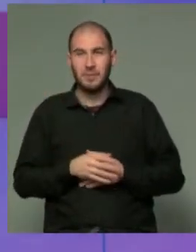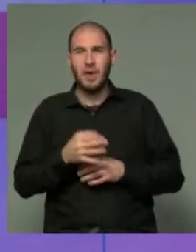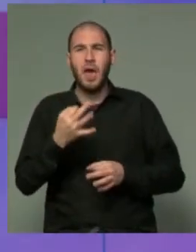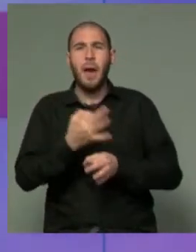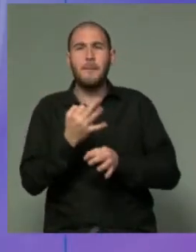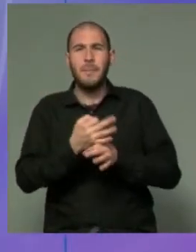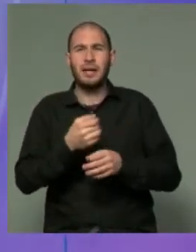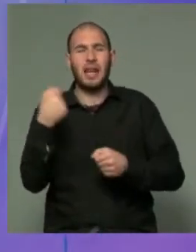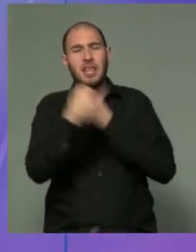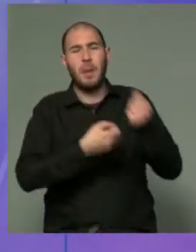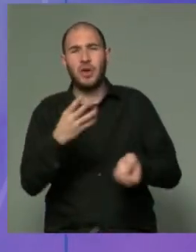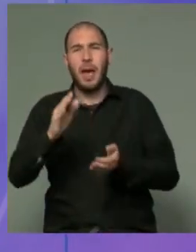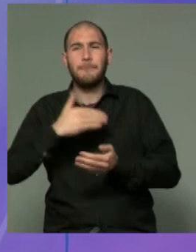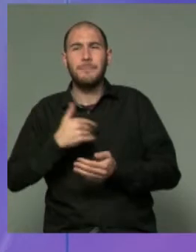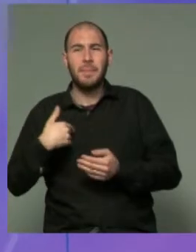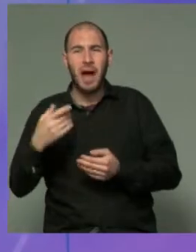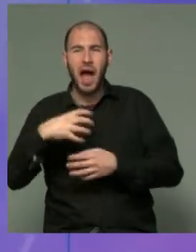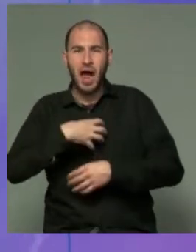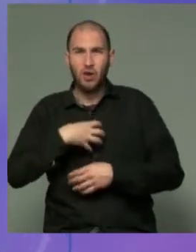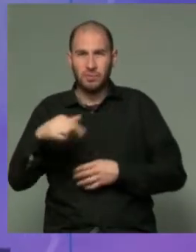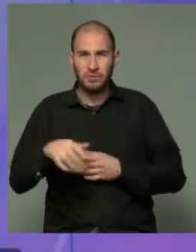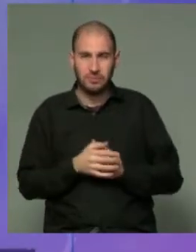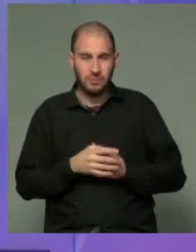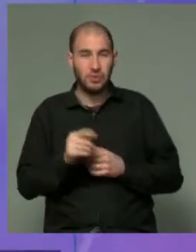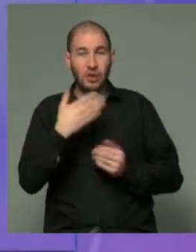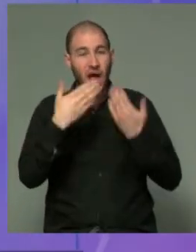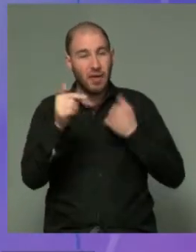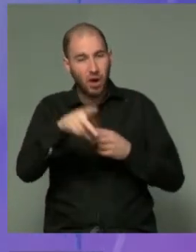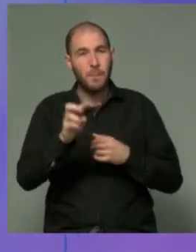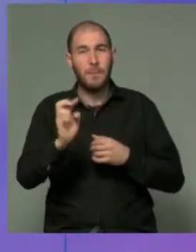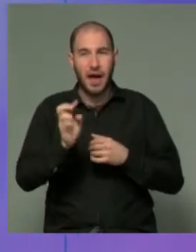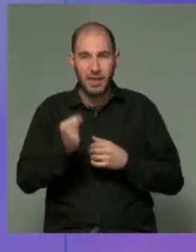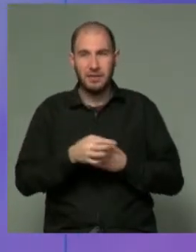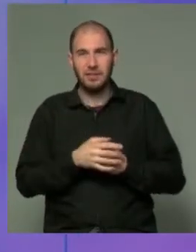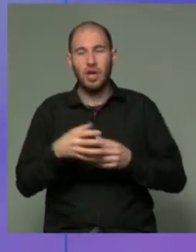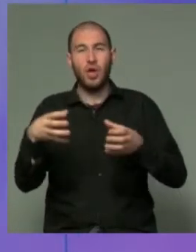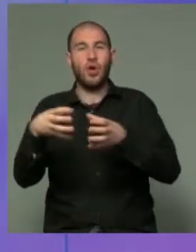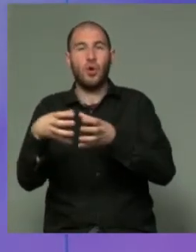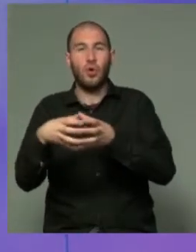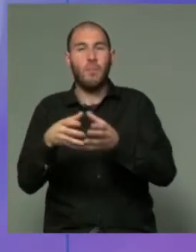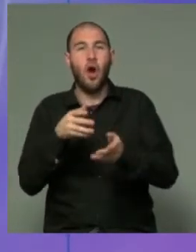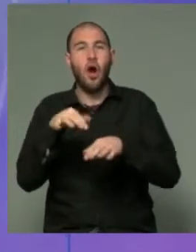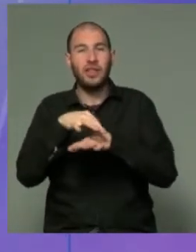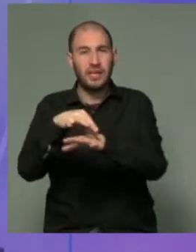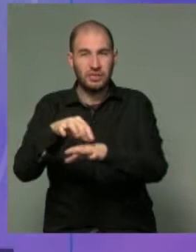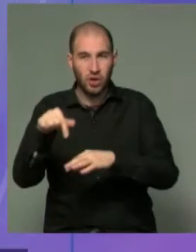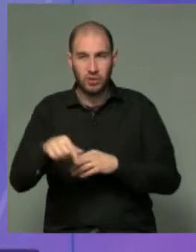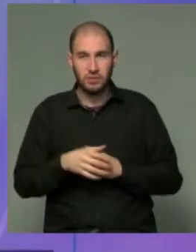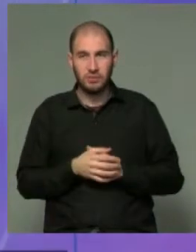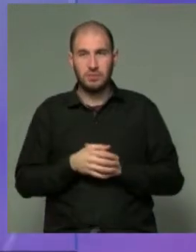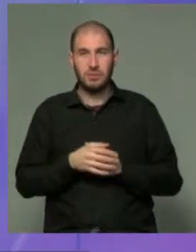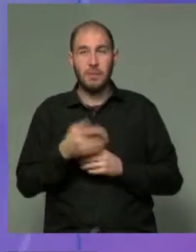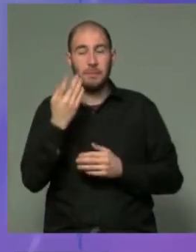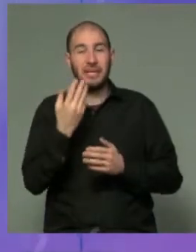Maestra agredida por la madre de un alumno. Vamos a hablar hoy con los papás, con nuestro equipo de orientación, con